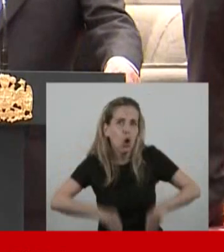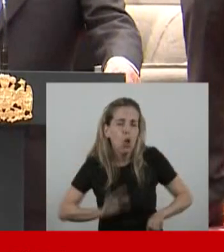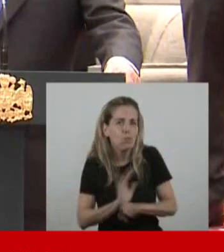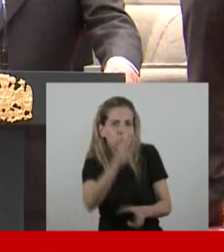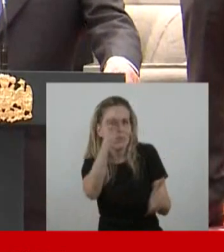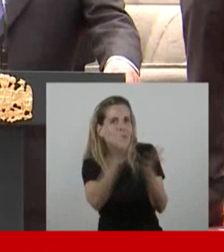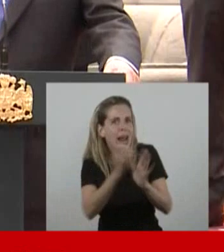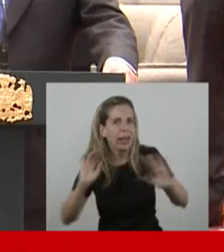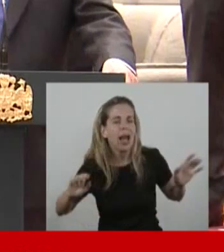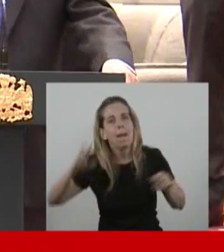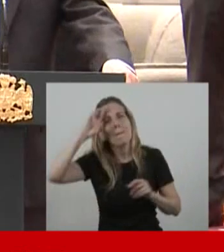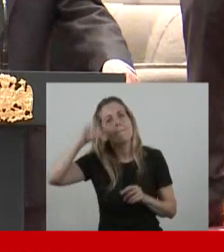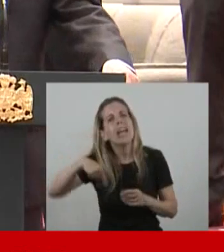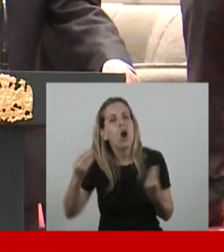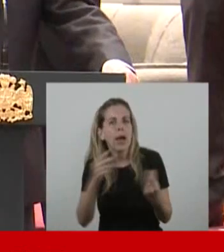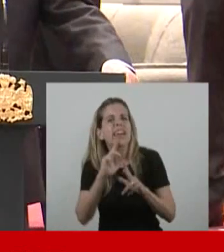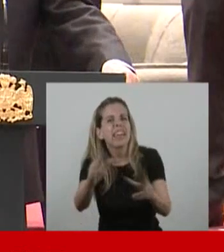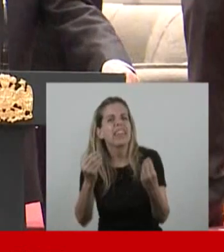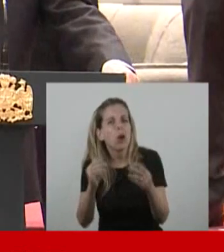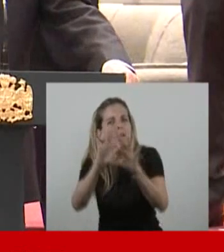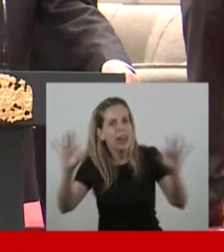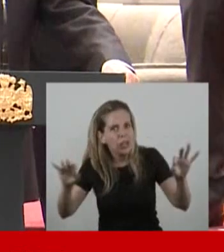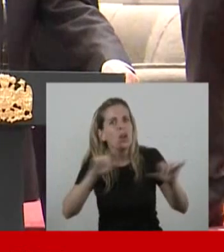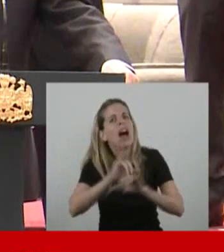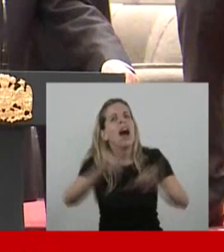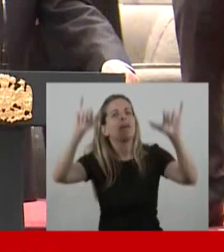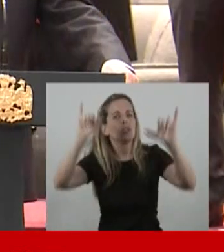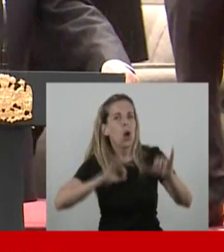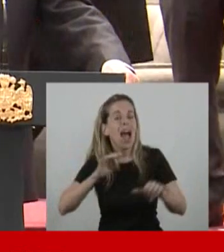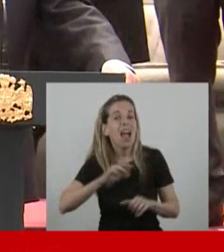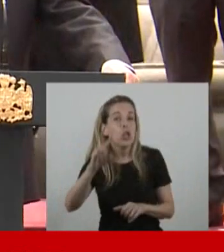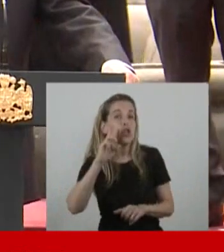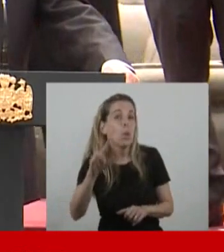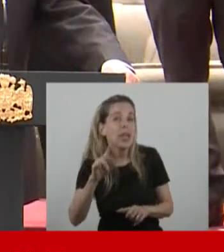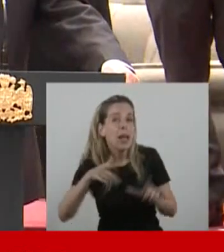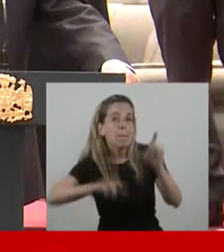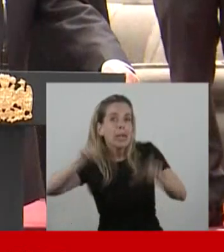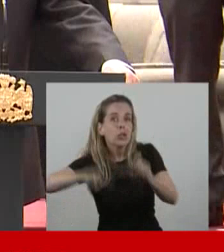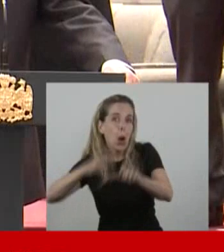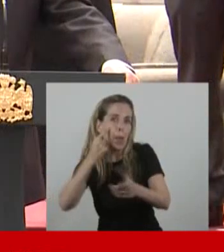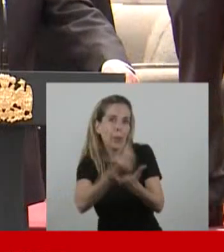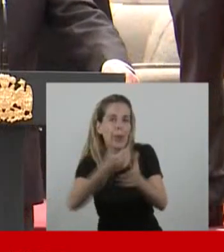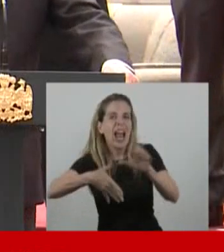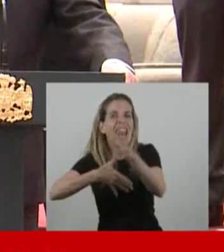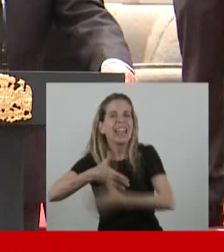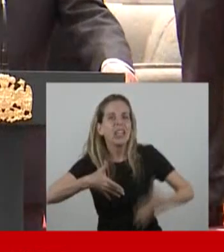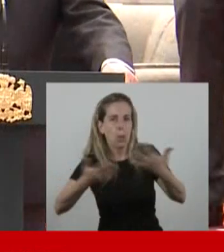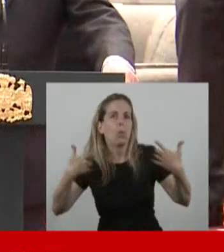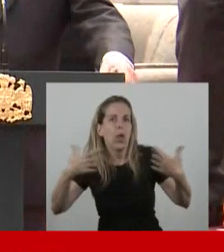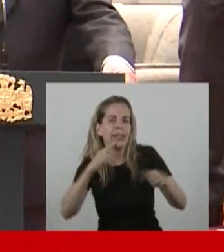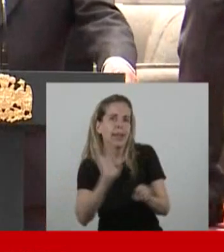frase donde nos advirtió que el año 2000 los latinoamericanos podían encontrarnos unidos o